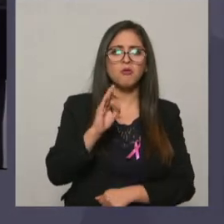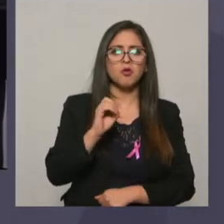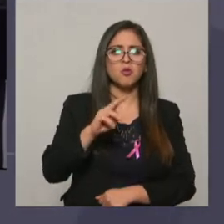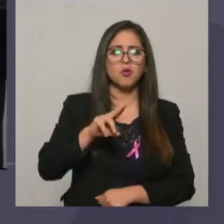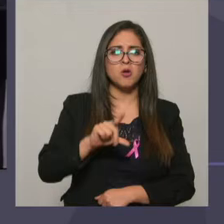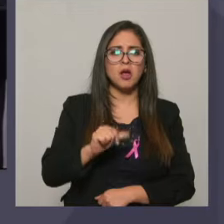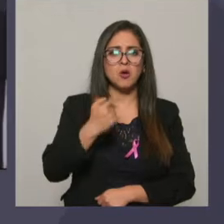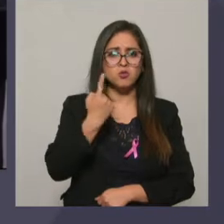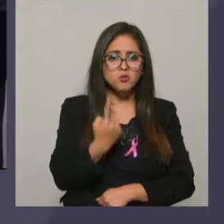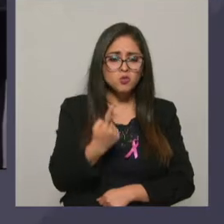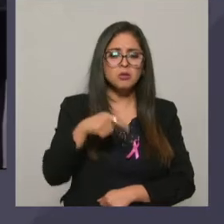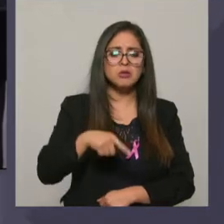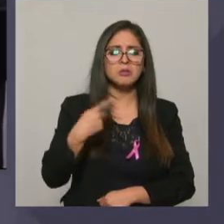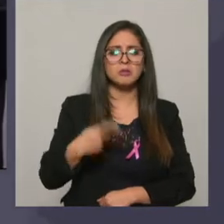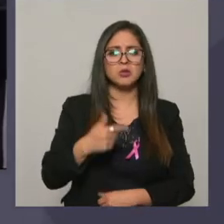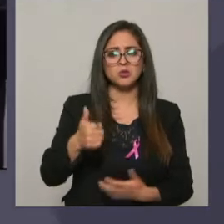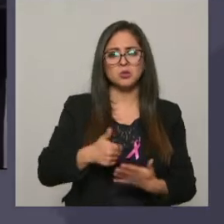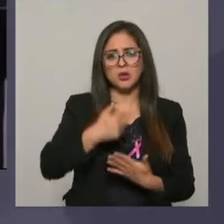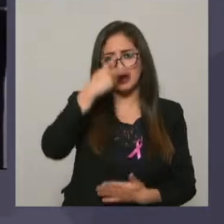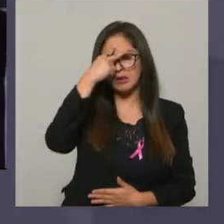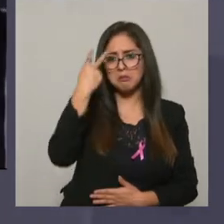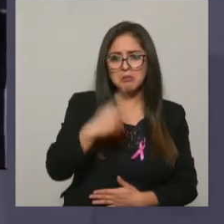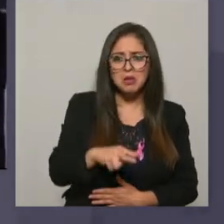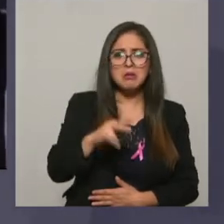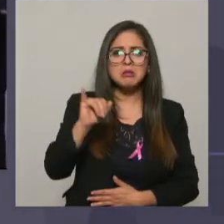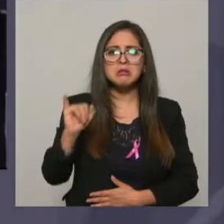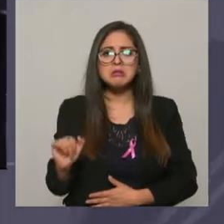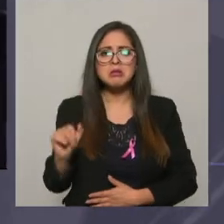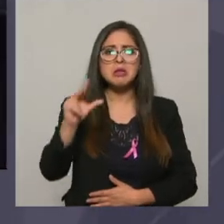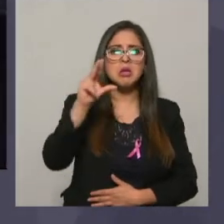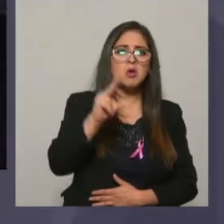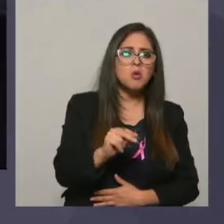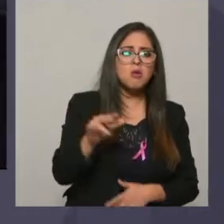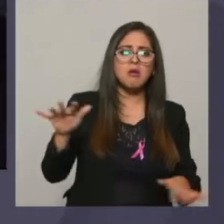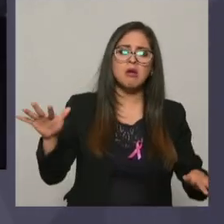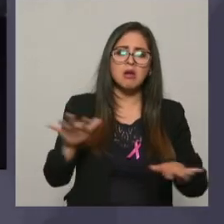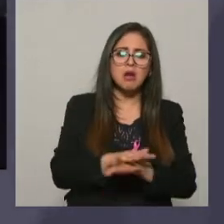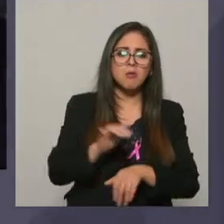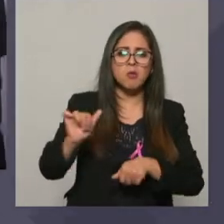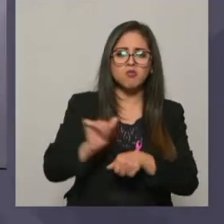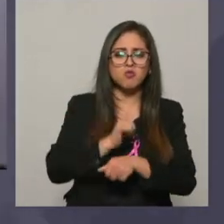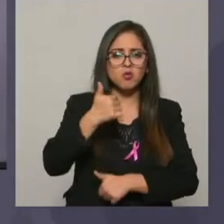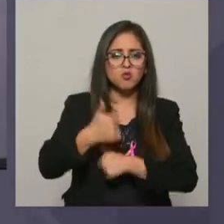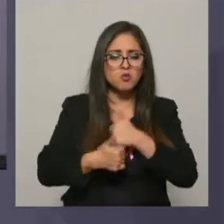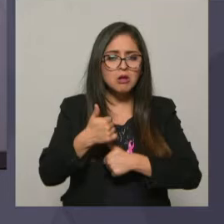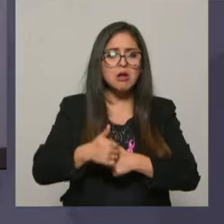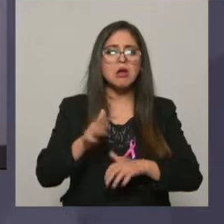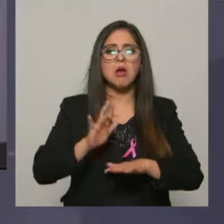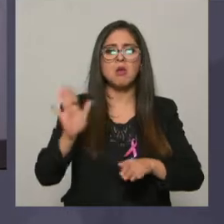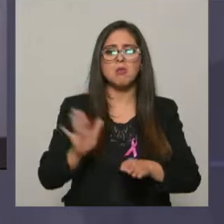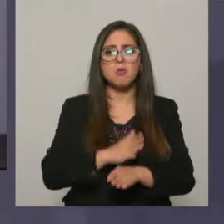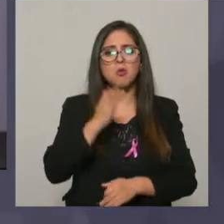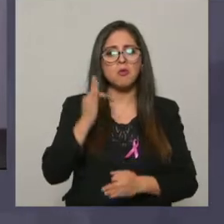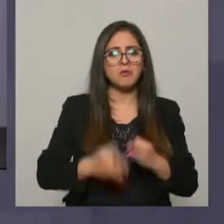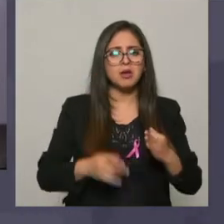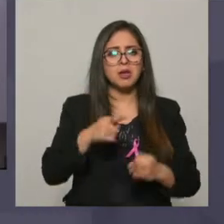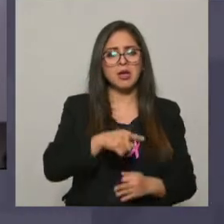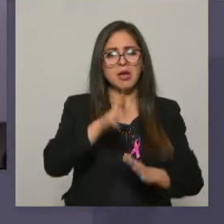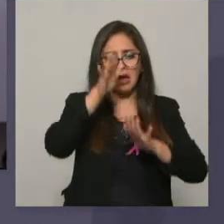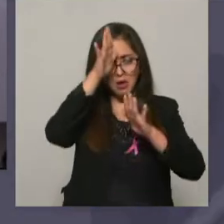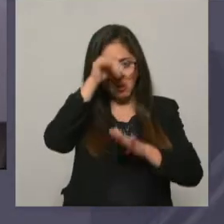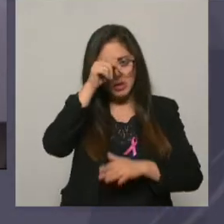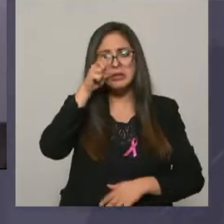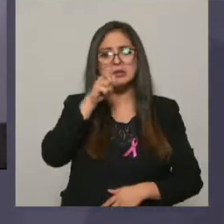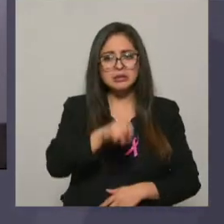México. Se especulaba mucho si se iba o no la Fórmula 1, pero finalmente se llegó a un acuerdo y sí hay Fórmula 1